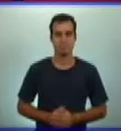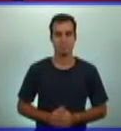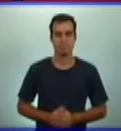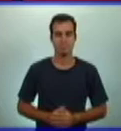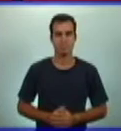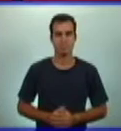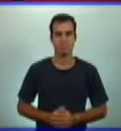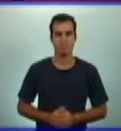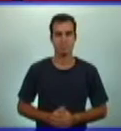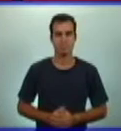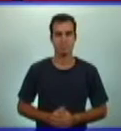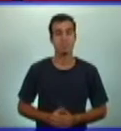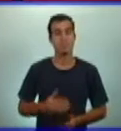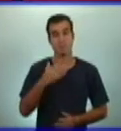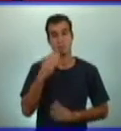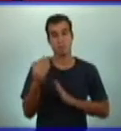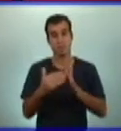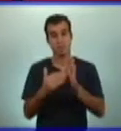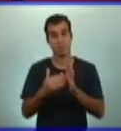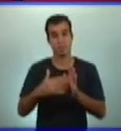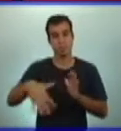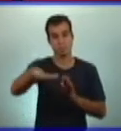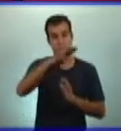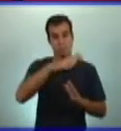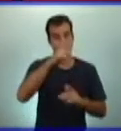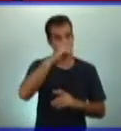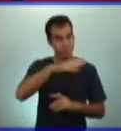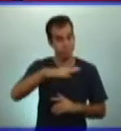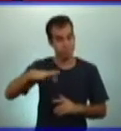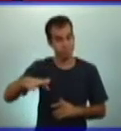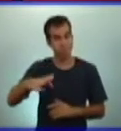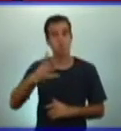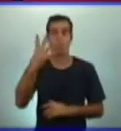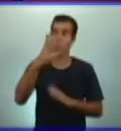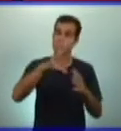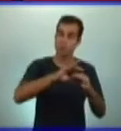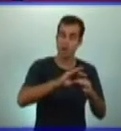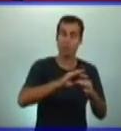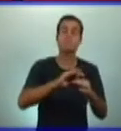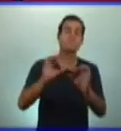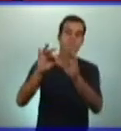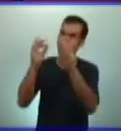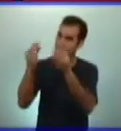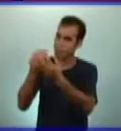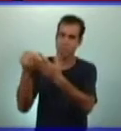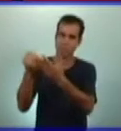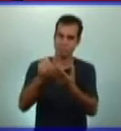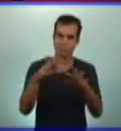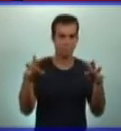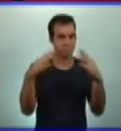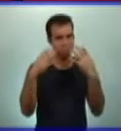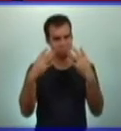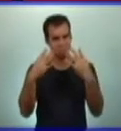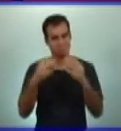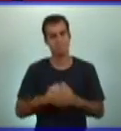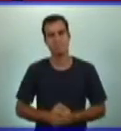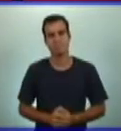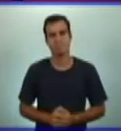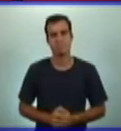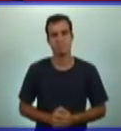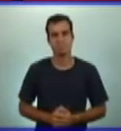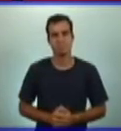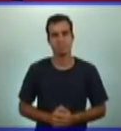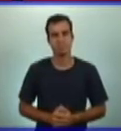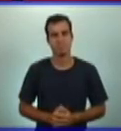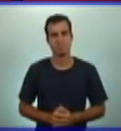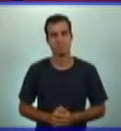tardes a todos los niños y niñas de cuarto grado y sus familias que los acompañan en este segundo encuentro. En la